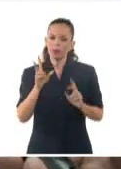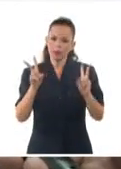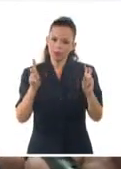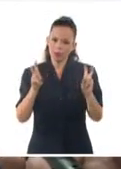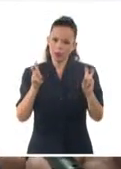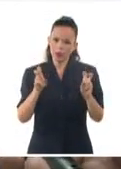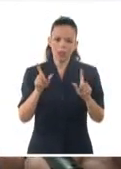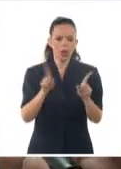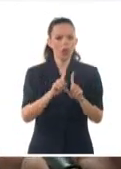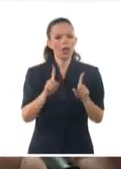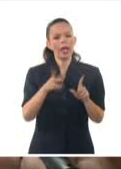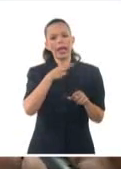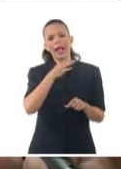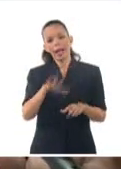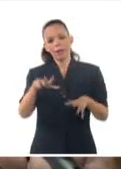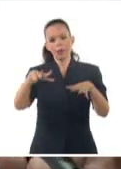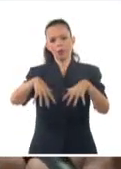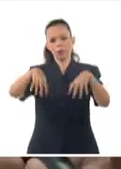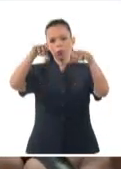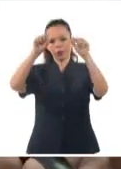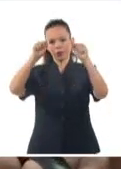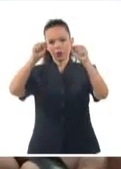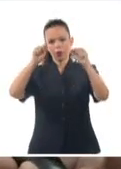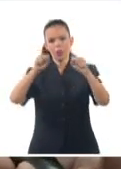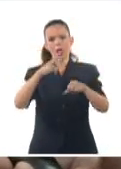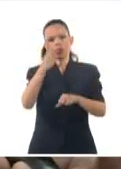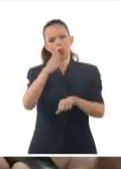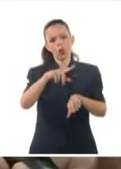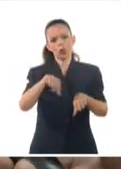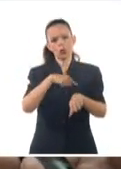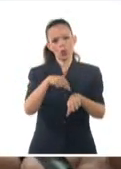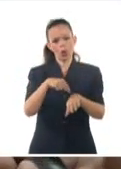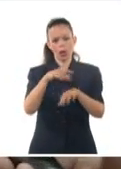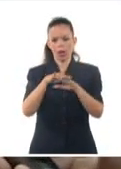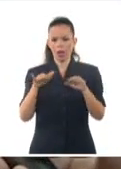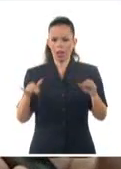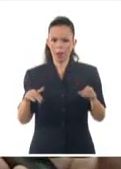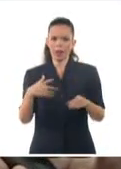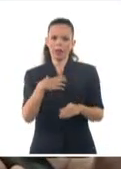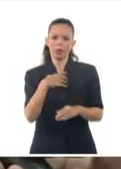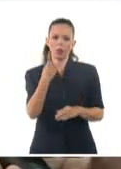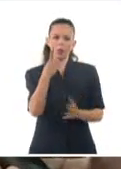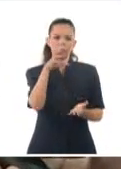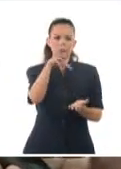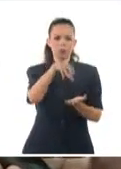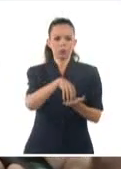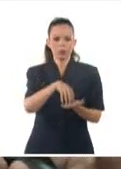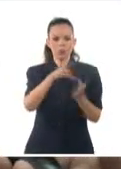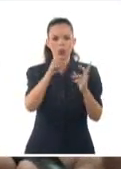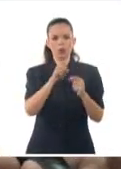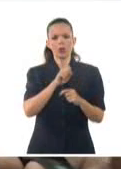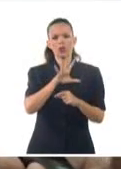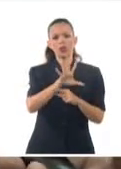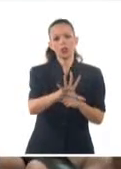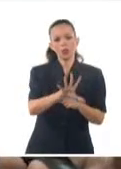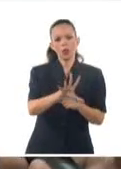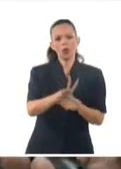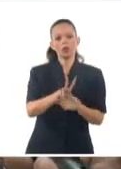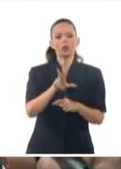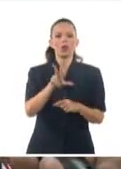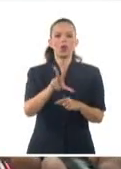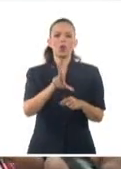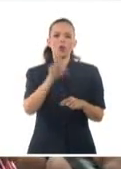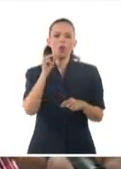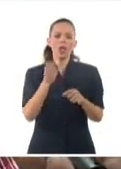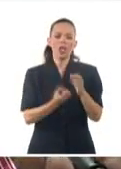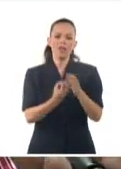las 2 horas en ningún caso. Tenemos una unidad que está en avería, que es la unidad 5 de Nuevita, que va a estar en el día de hoy. La unidad